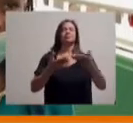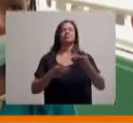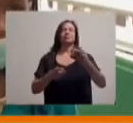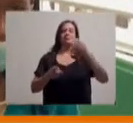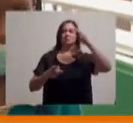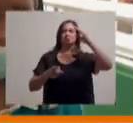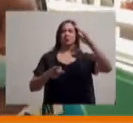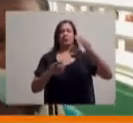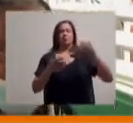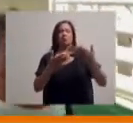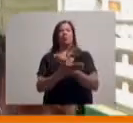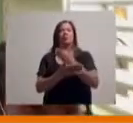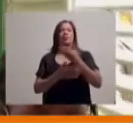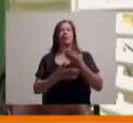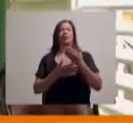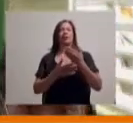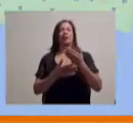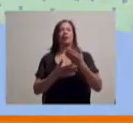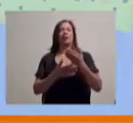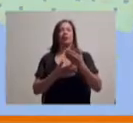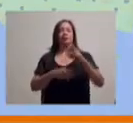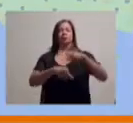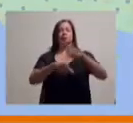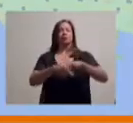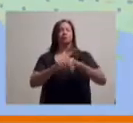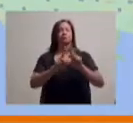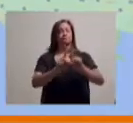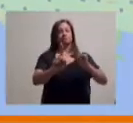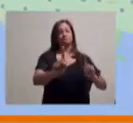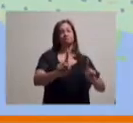pregunto, ¿cuál es la motivación, cuál es la necesidad?